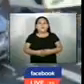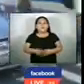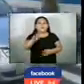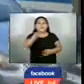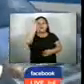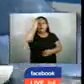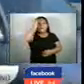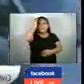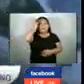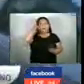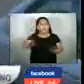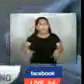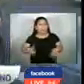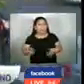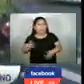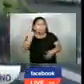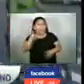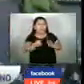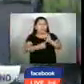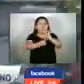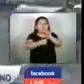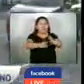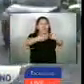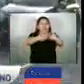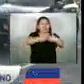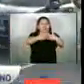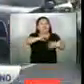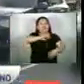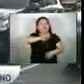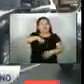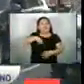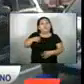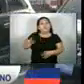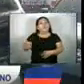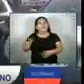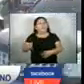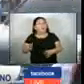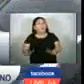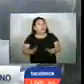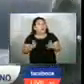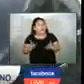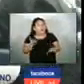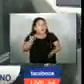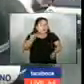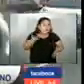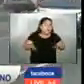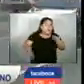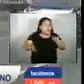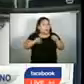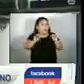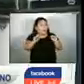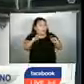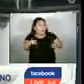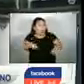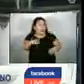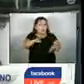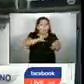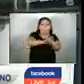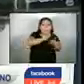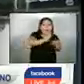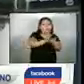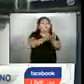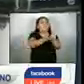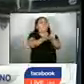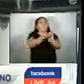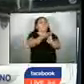Entérese qué dijo el representante de una de las gremiales del transporte colectivo sobre si contemplan la posibilidad de un aumento al pasaje